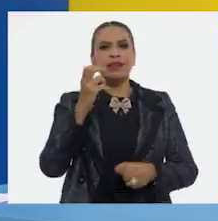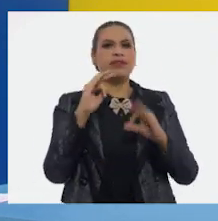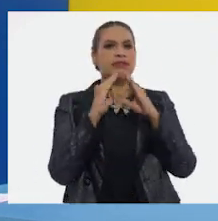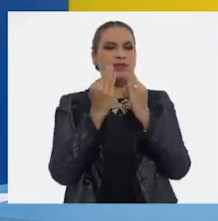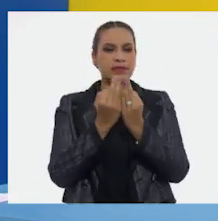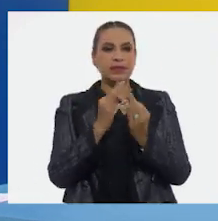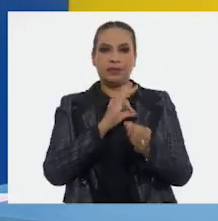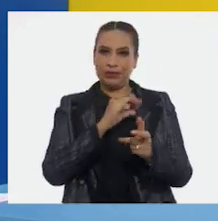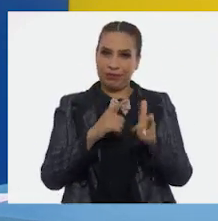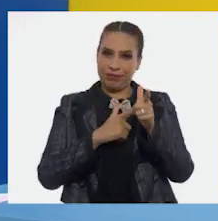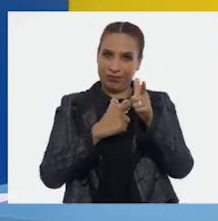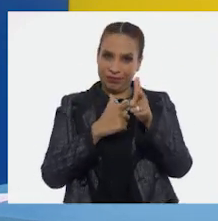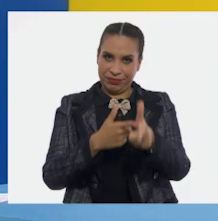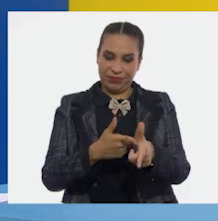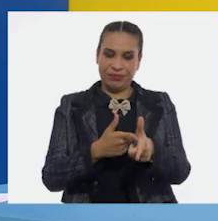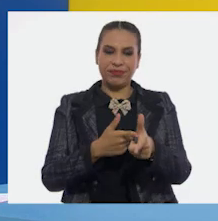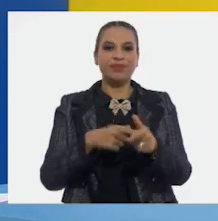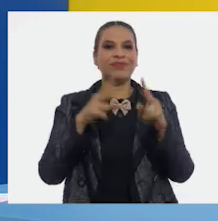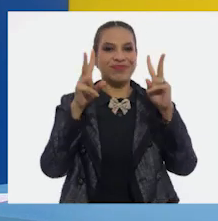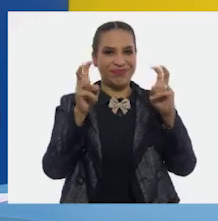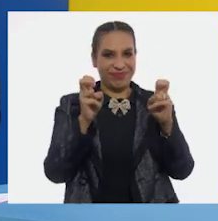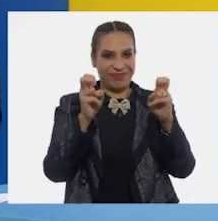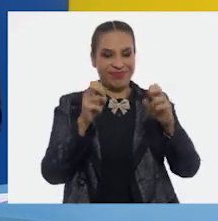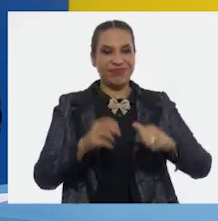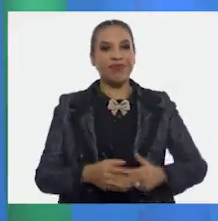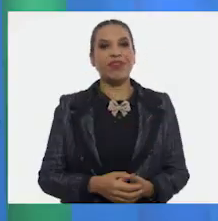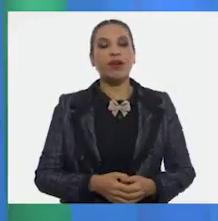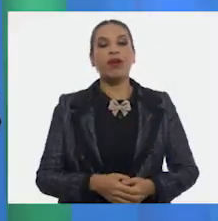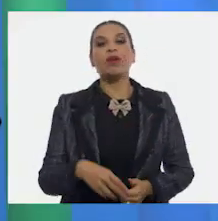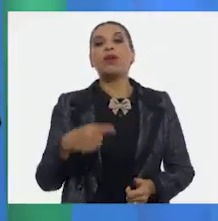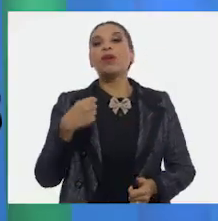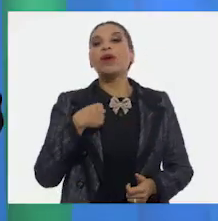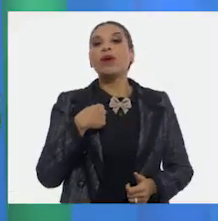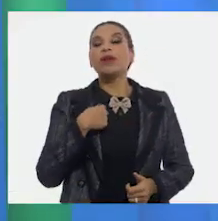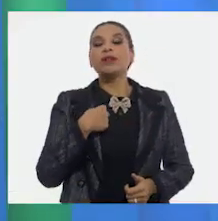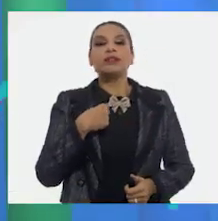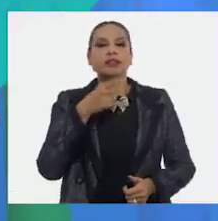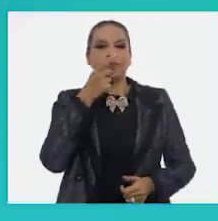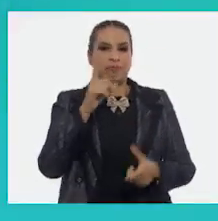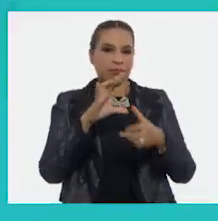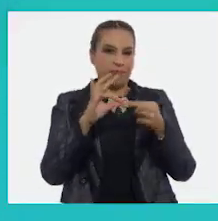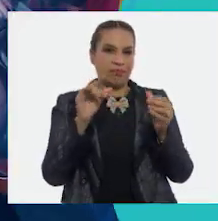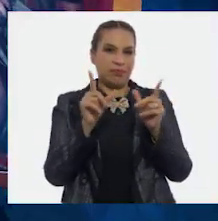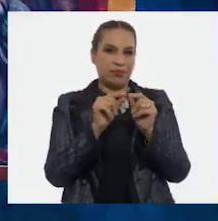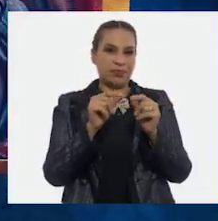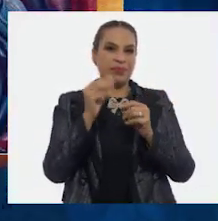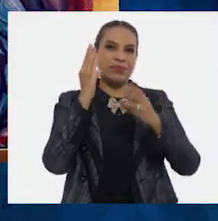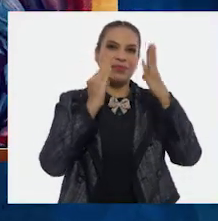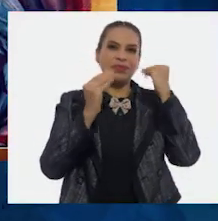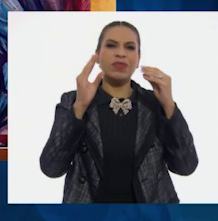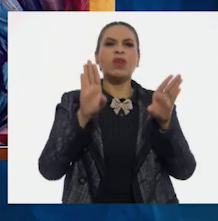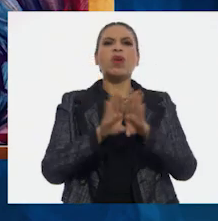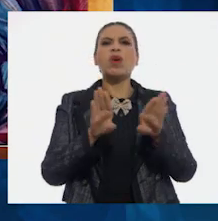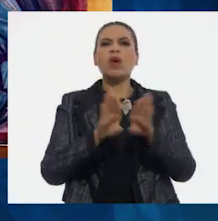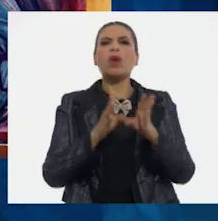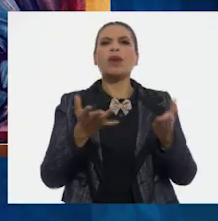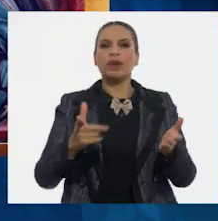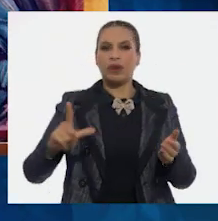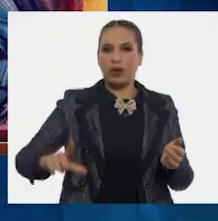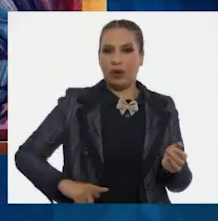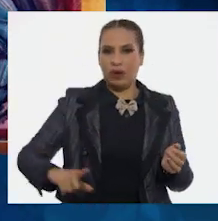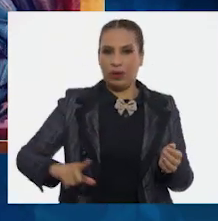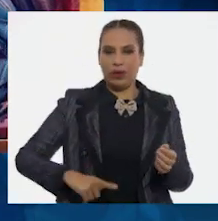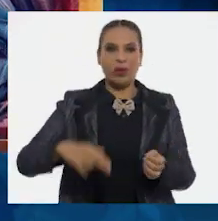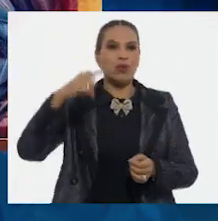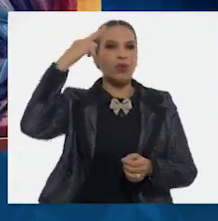manera continuar nuestro tema. Yo diría que en resumen aprendimos cómo es que el gobierno de